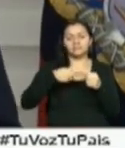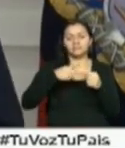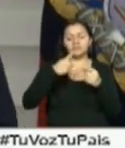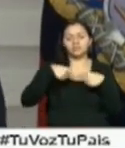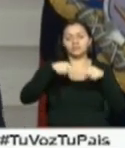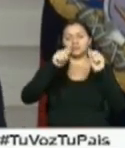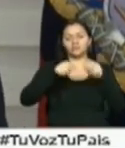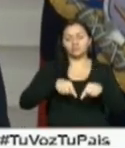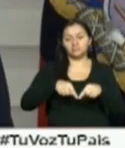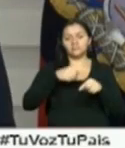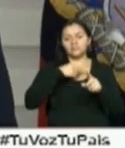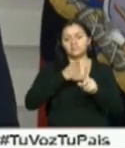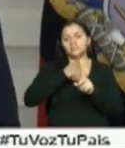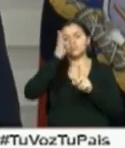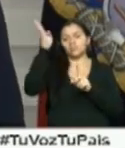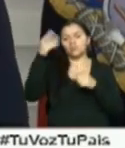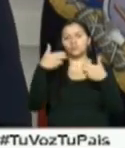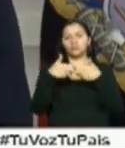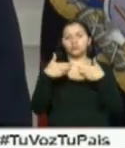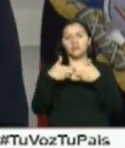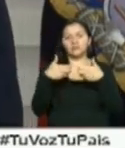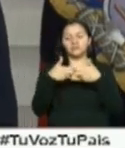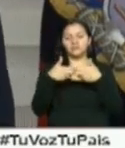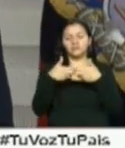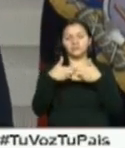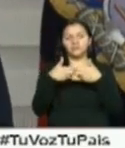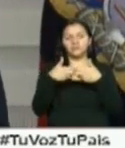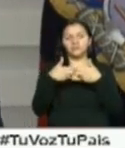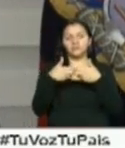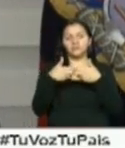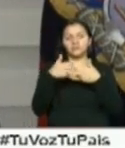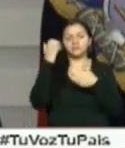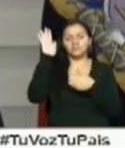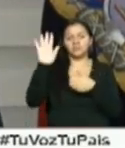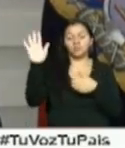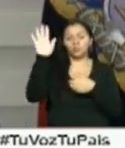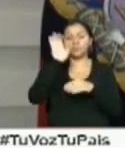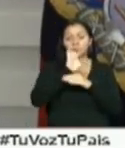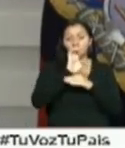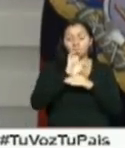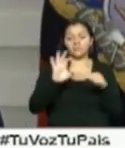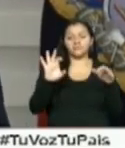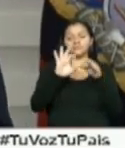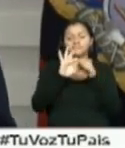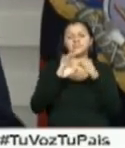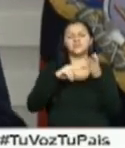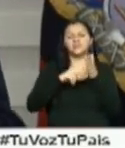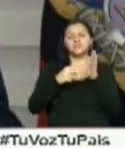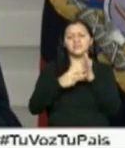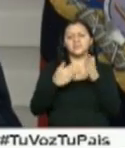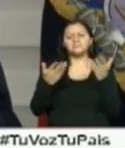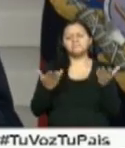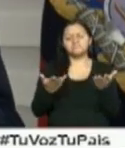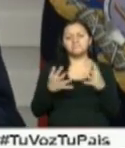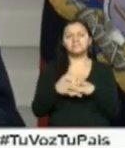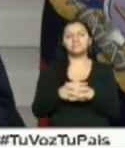suscripción del acuerdo multipartes con la Unión Europea, que representa no